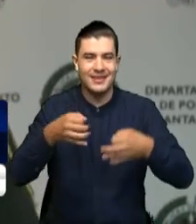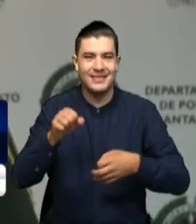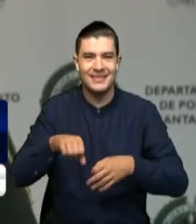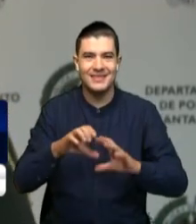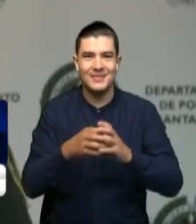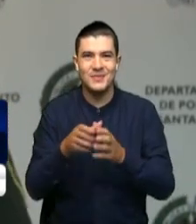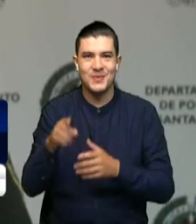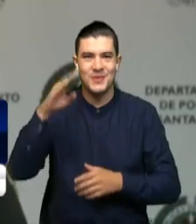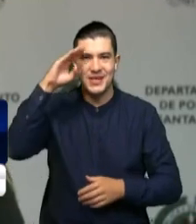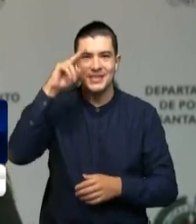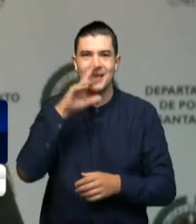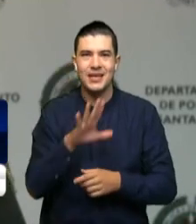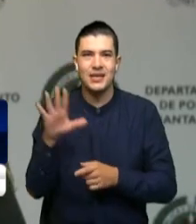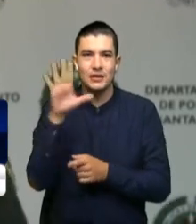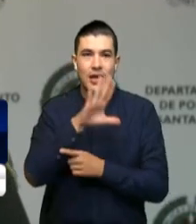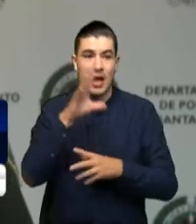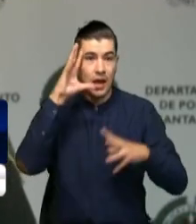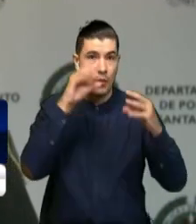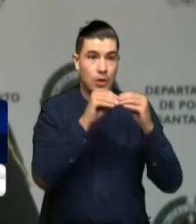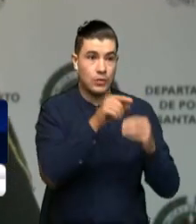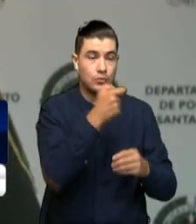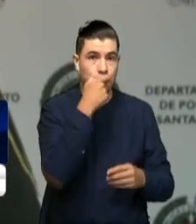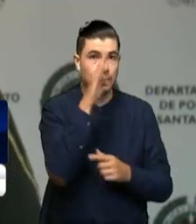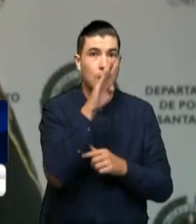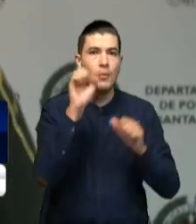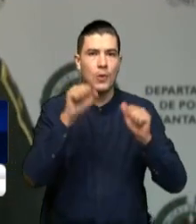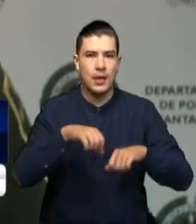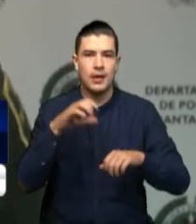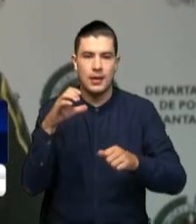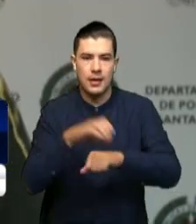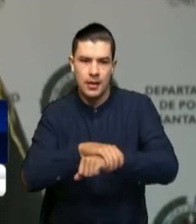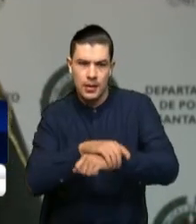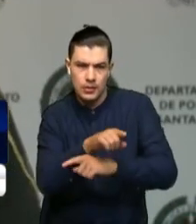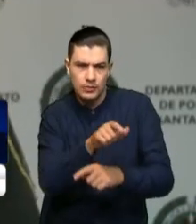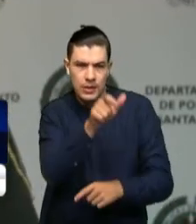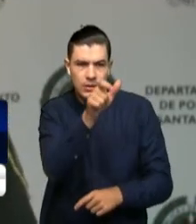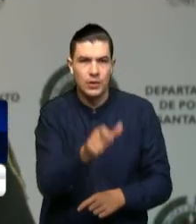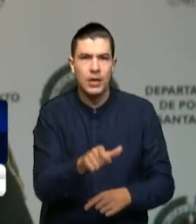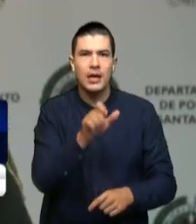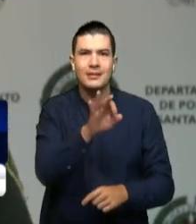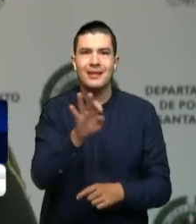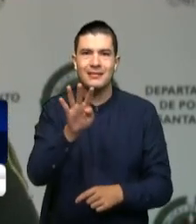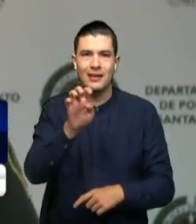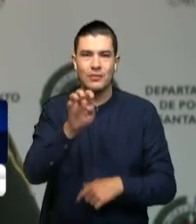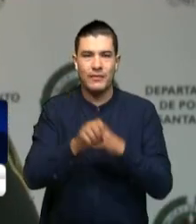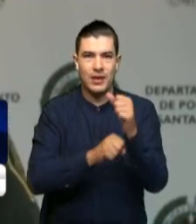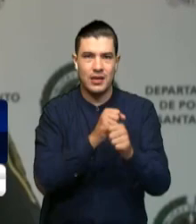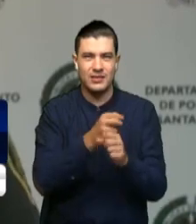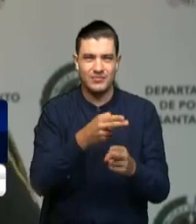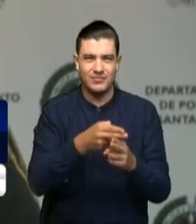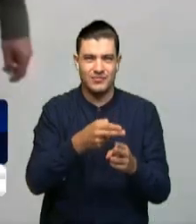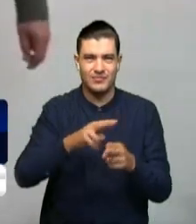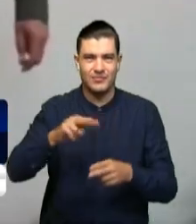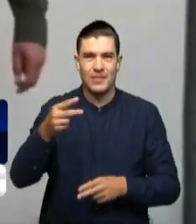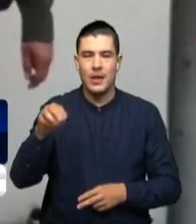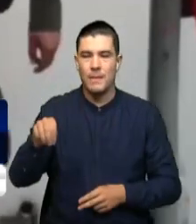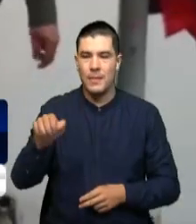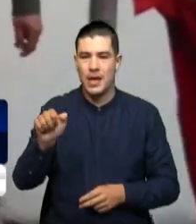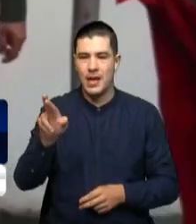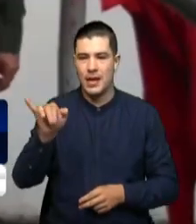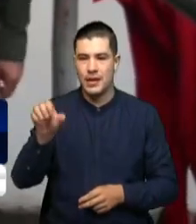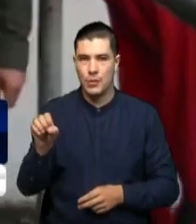seccional de tránsito y transporte lograr con la captura de un sujeto de 39 años conocido como mario